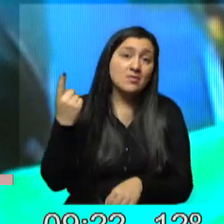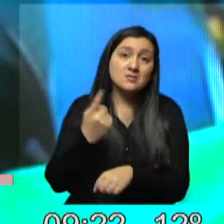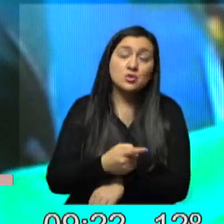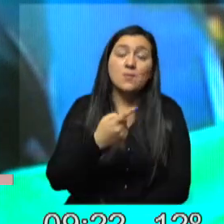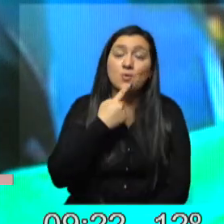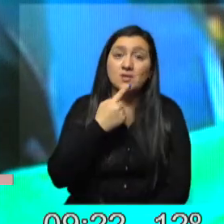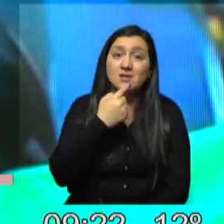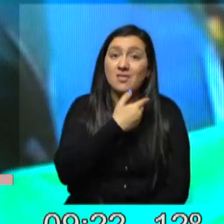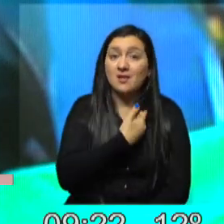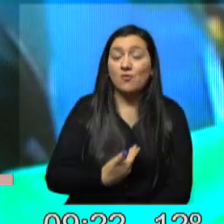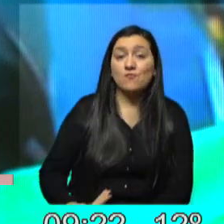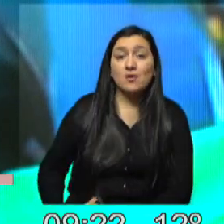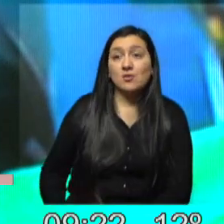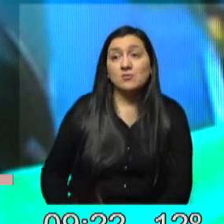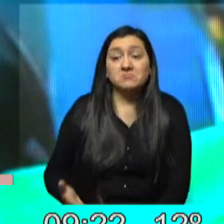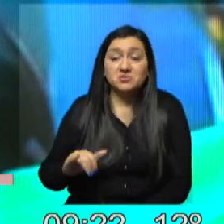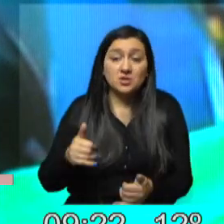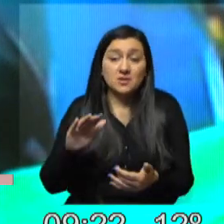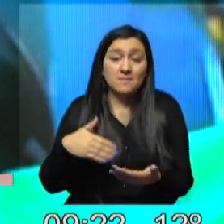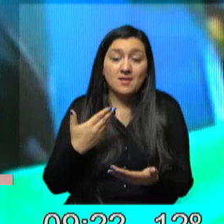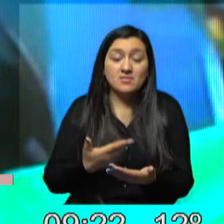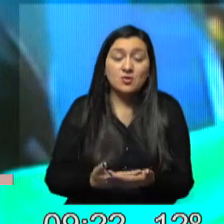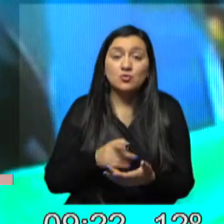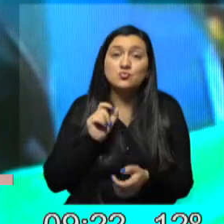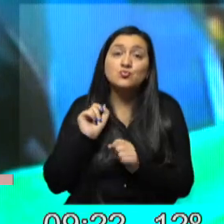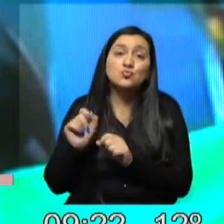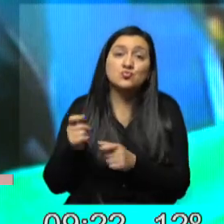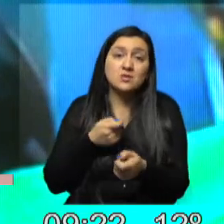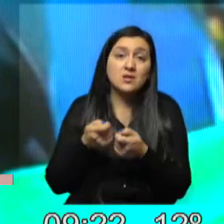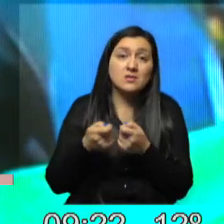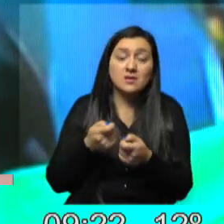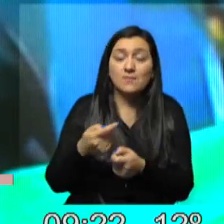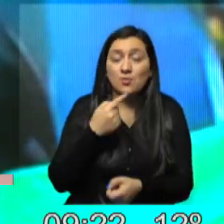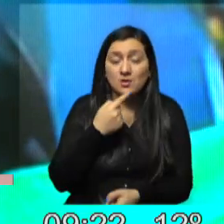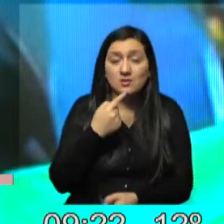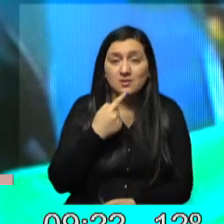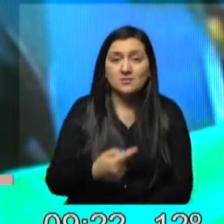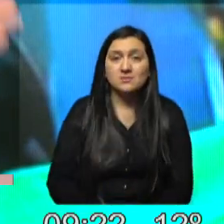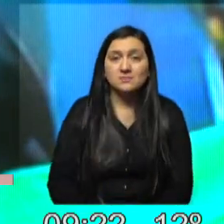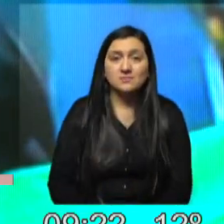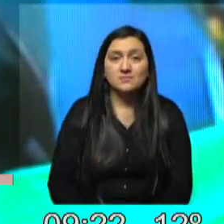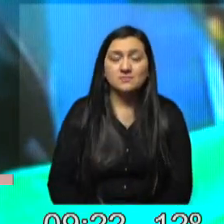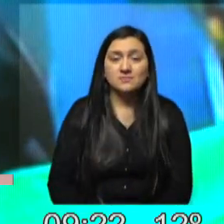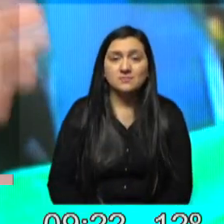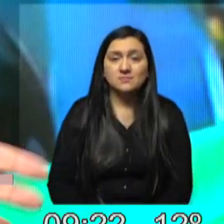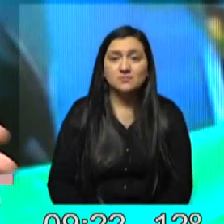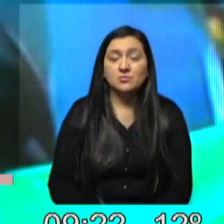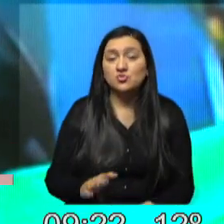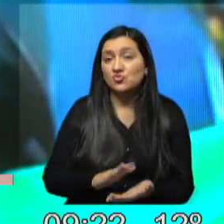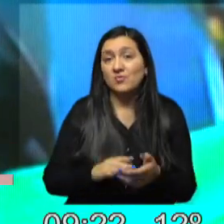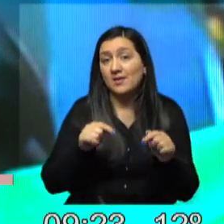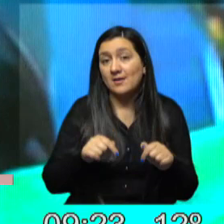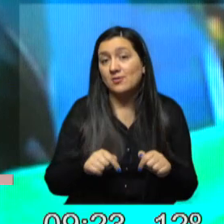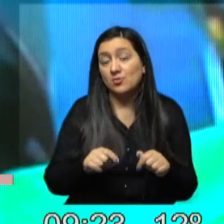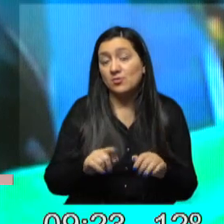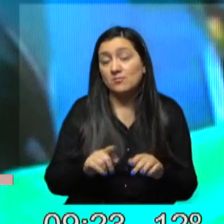del gobierno están planteadas a partir de sus estrategias políticas y cómo ellos evalúan la situación. Sobre esto es